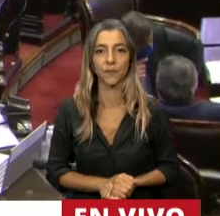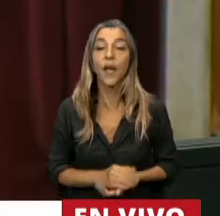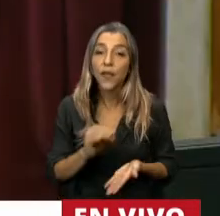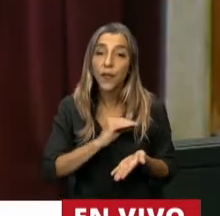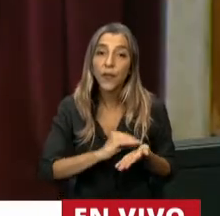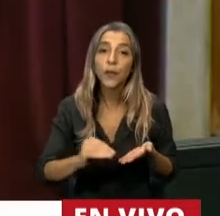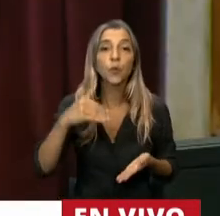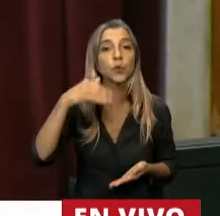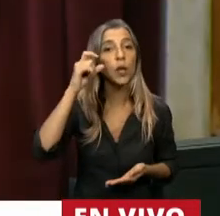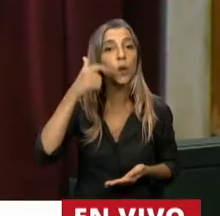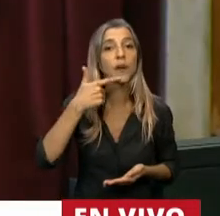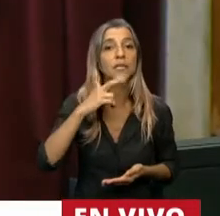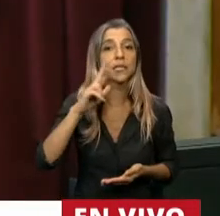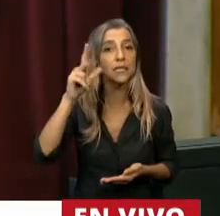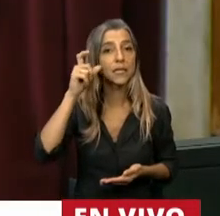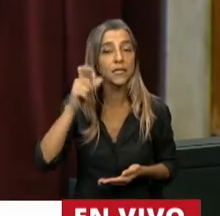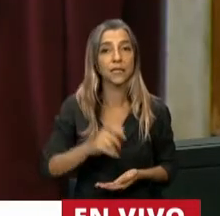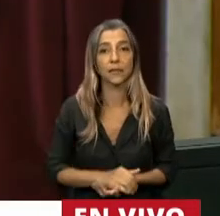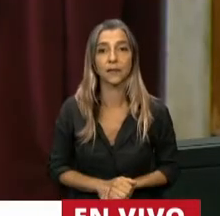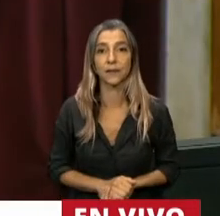Diputado Mestre.